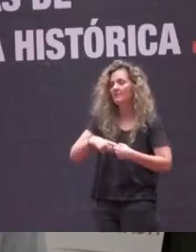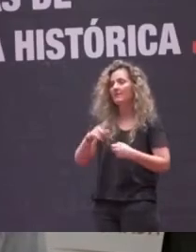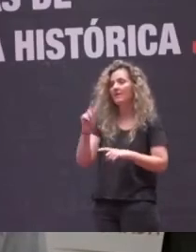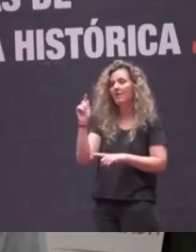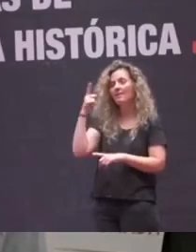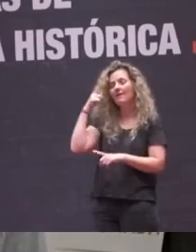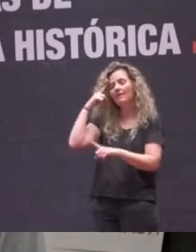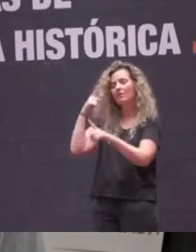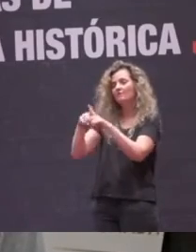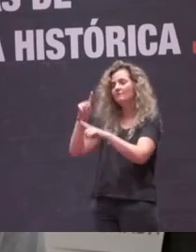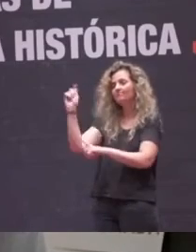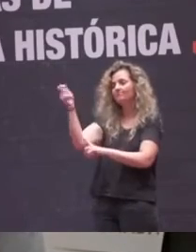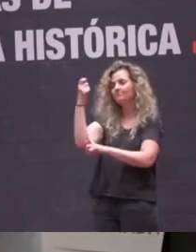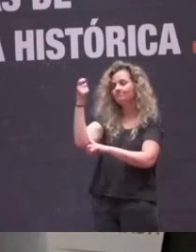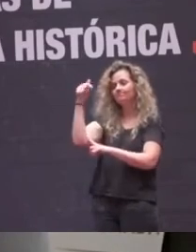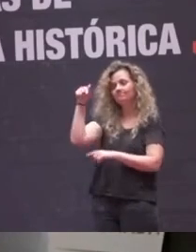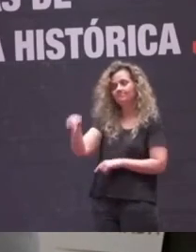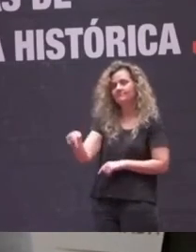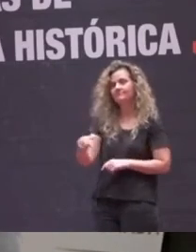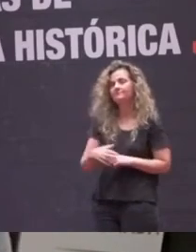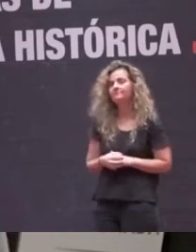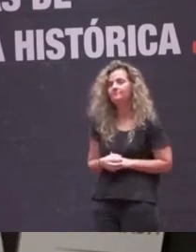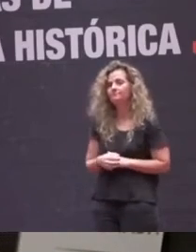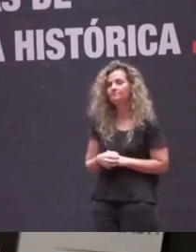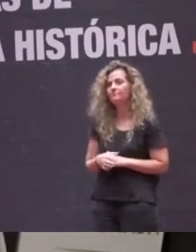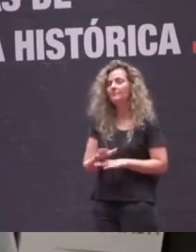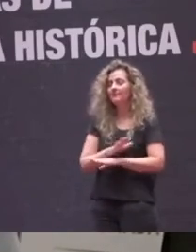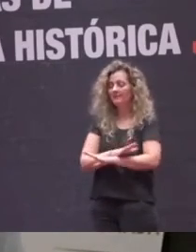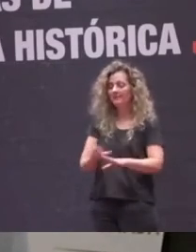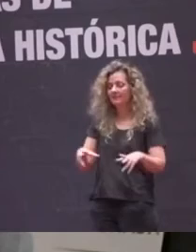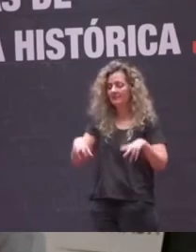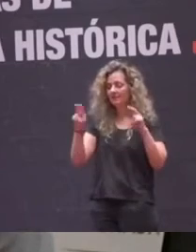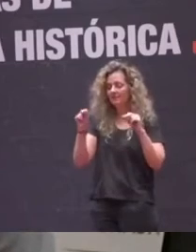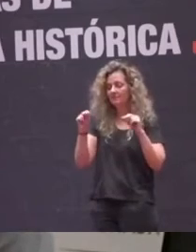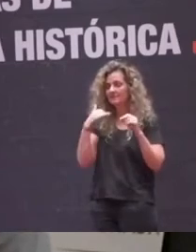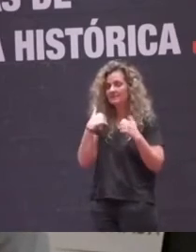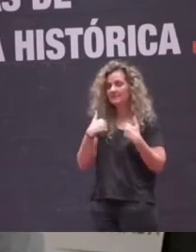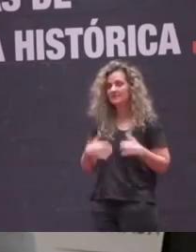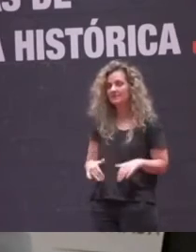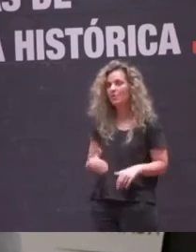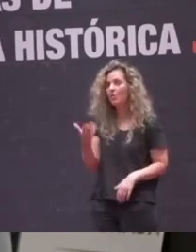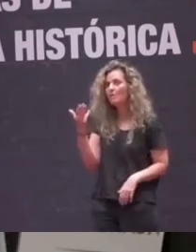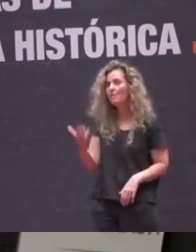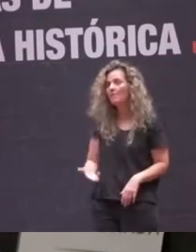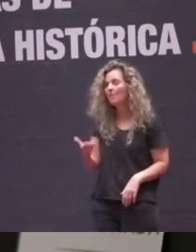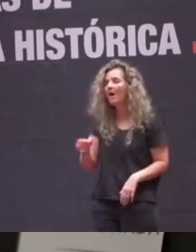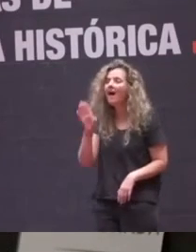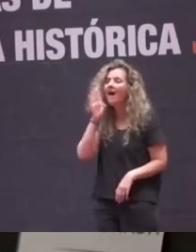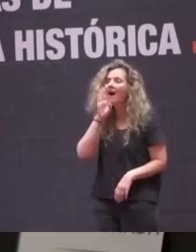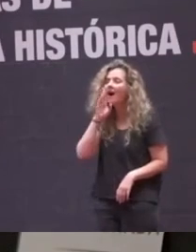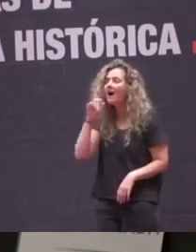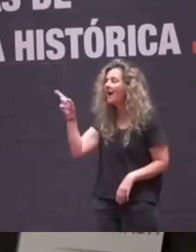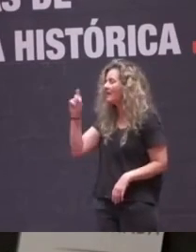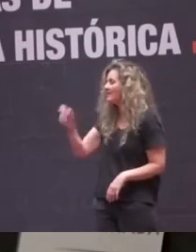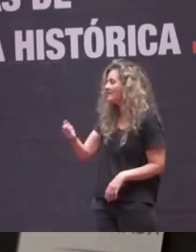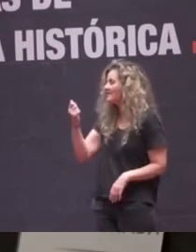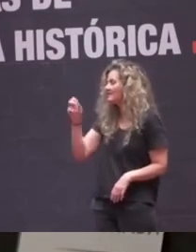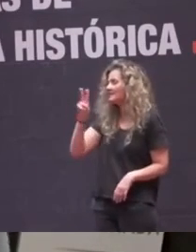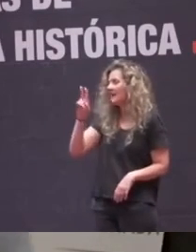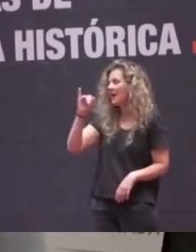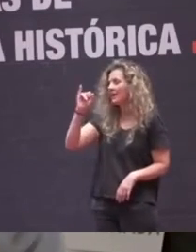que tuvemos ao Mércores. Remato xa, é preciso o que comentou antes Xavier